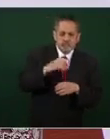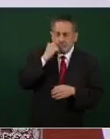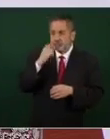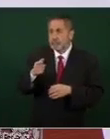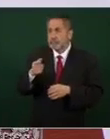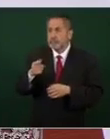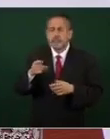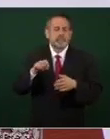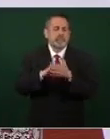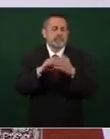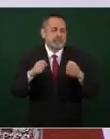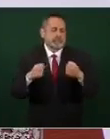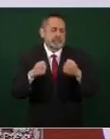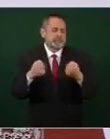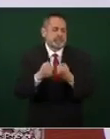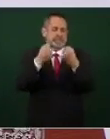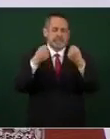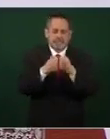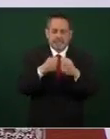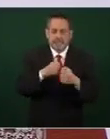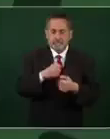a heridos en enfrentamientos,